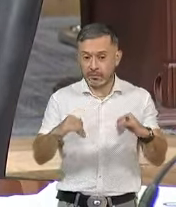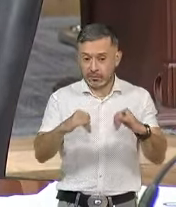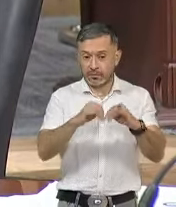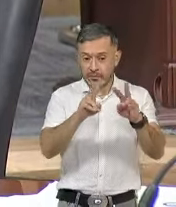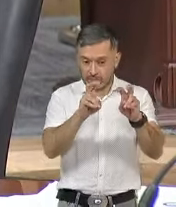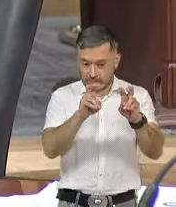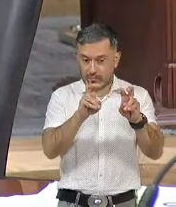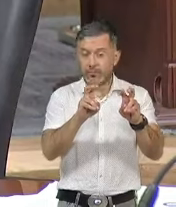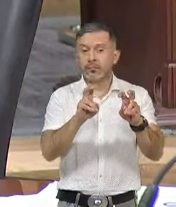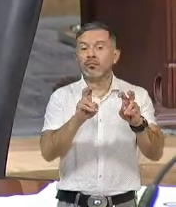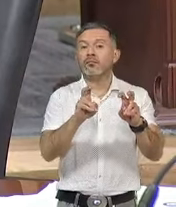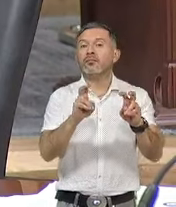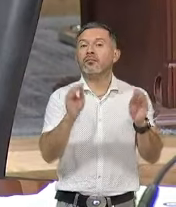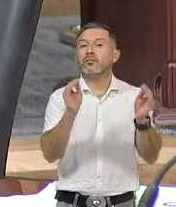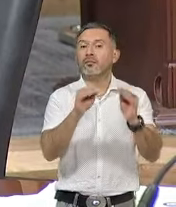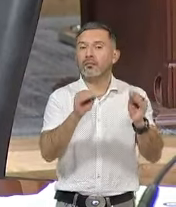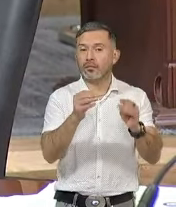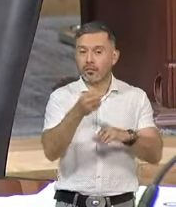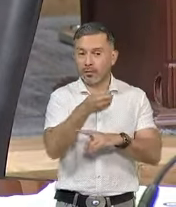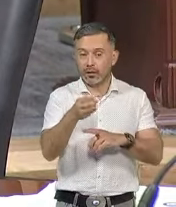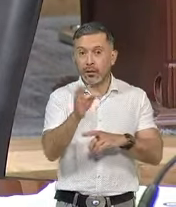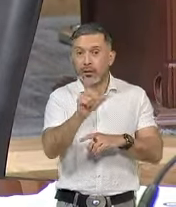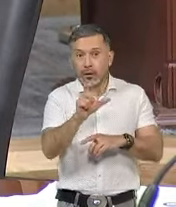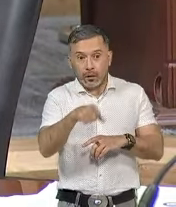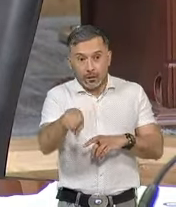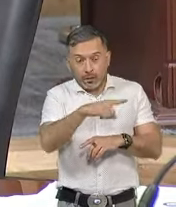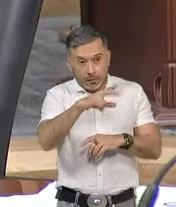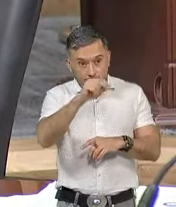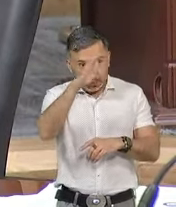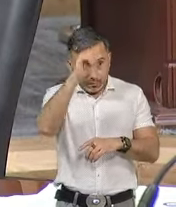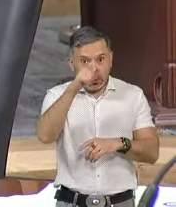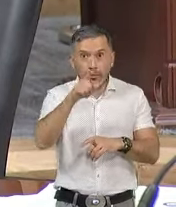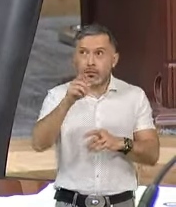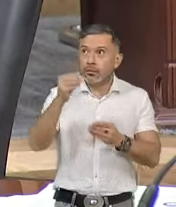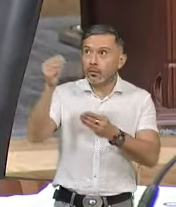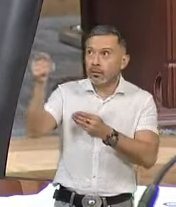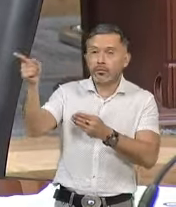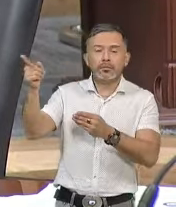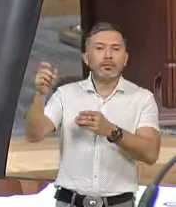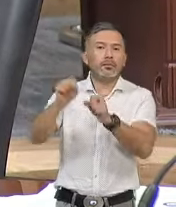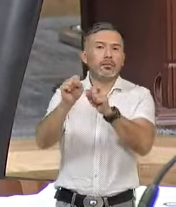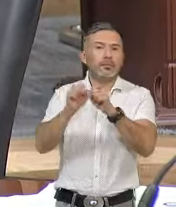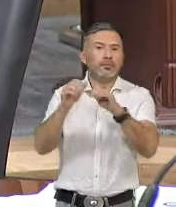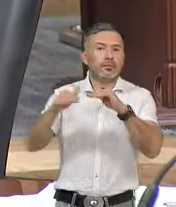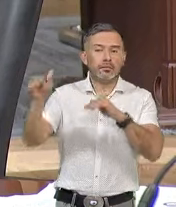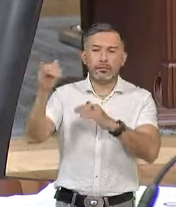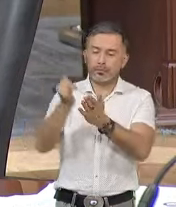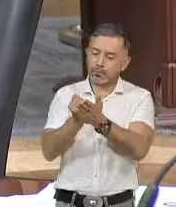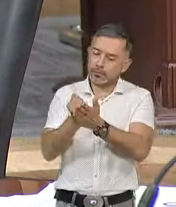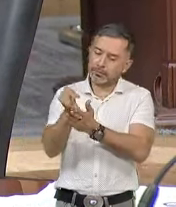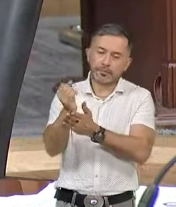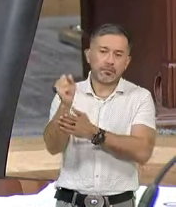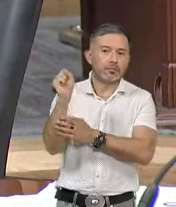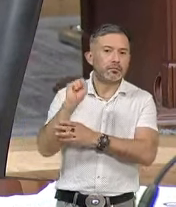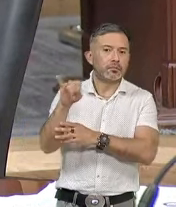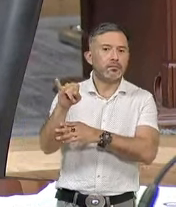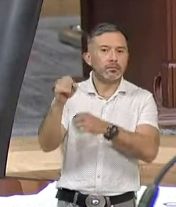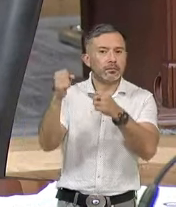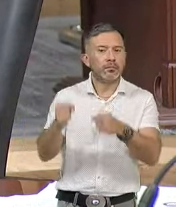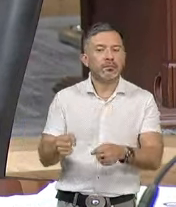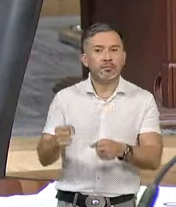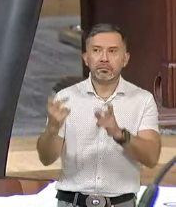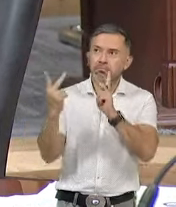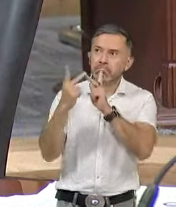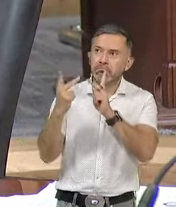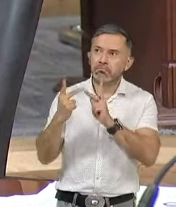debates que han sido con que han sido impugnadas han han sido confirmadas por la sala superior hoy tenemos distintos acuerdos